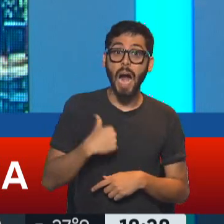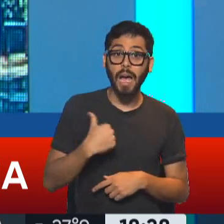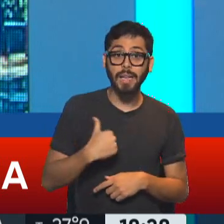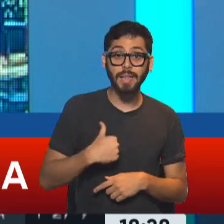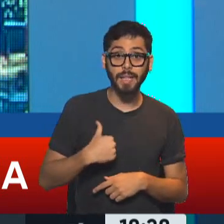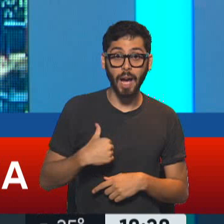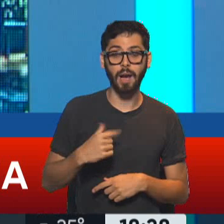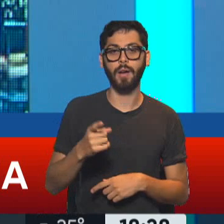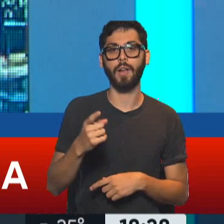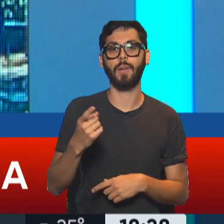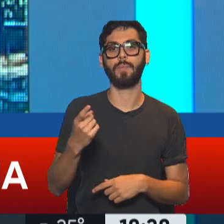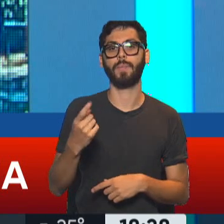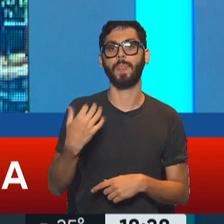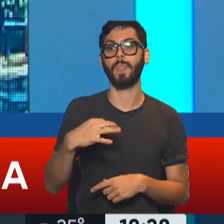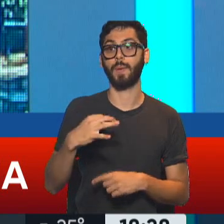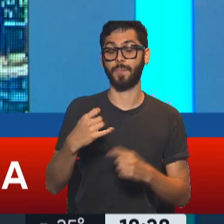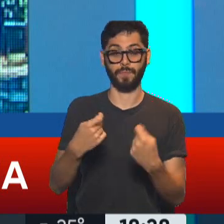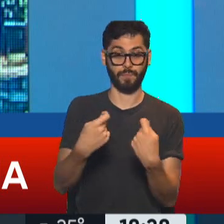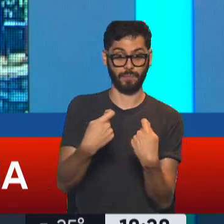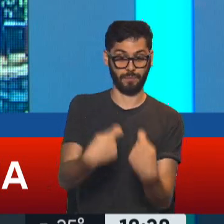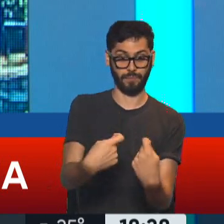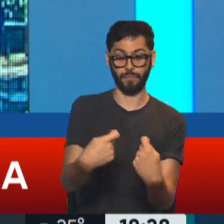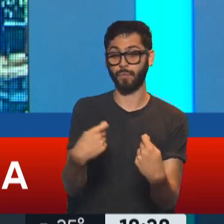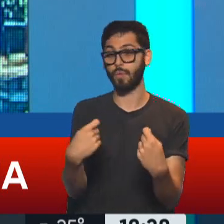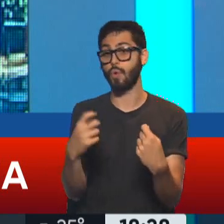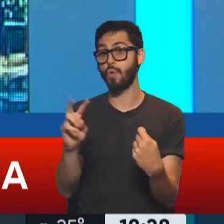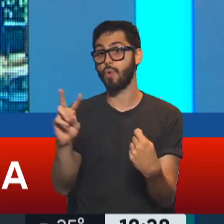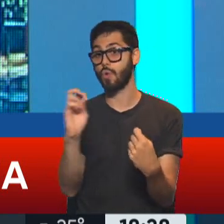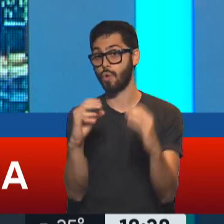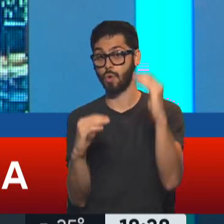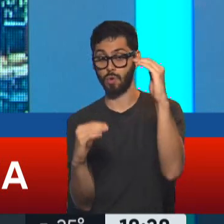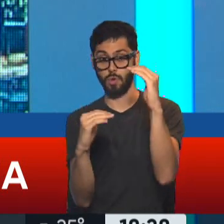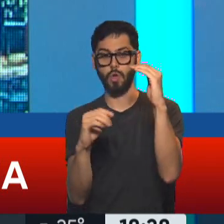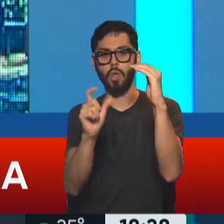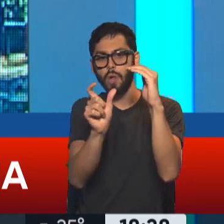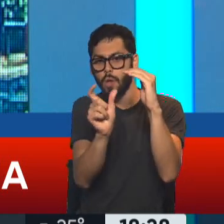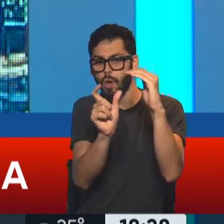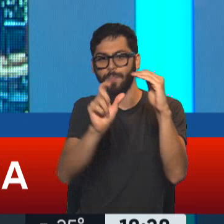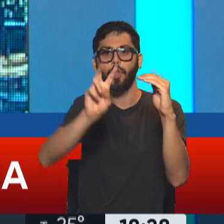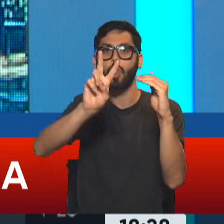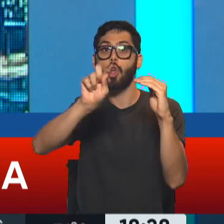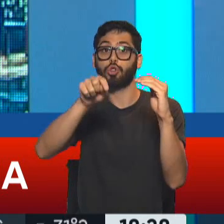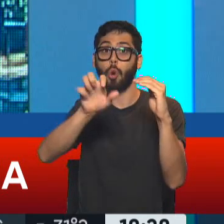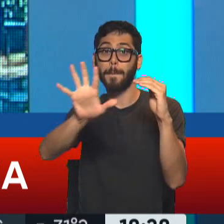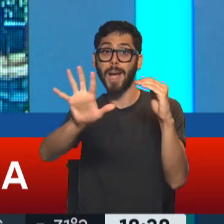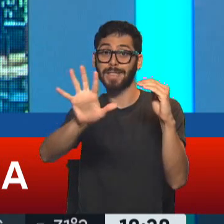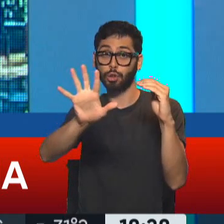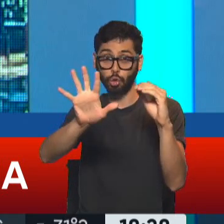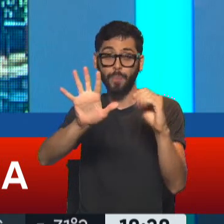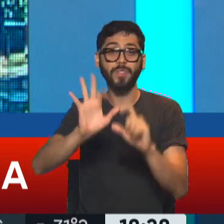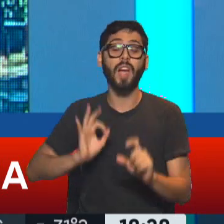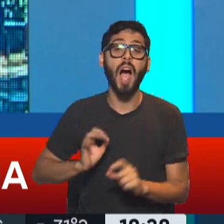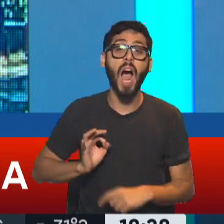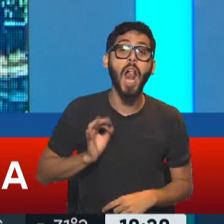un 2,5 de déficit o tiene permitido a partir del acuerdo con el FMI para este año, bueno, el año pasado, ¿sabes